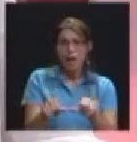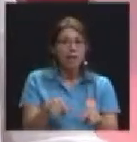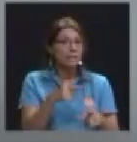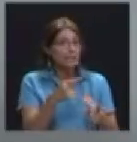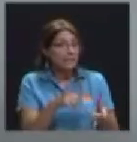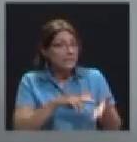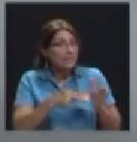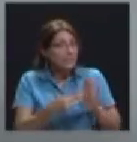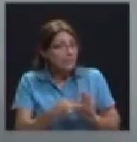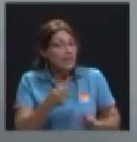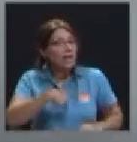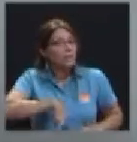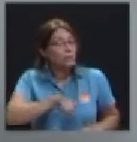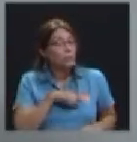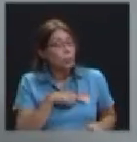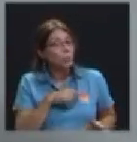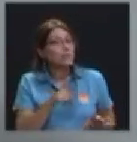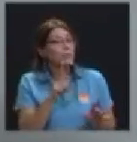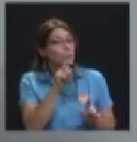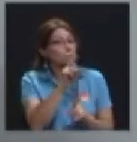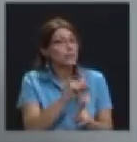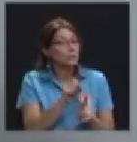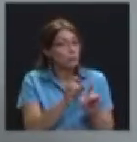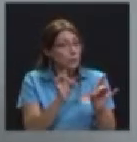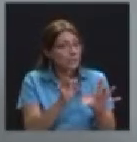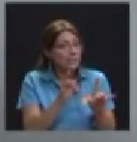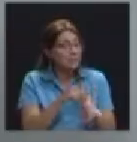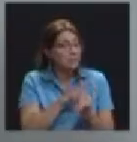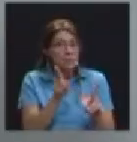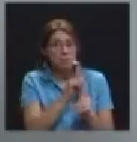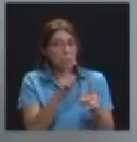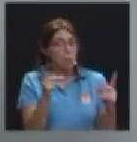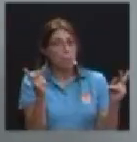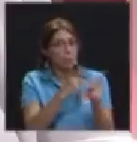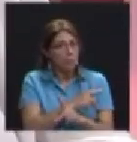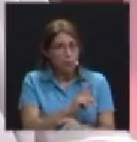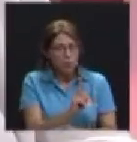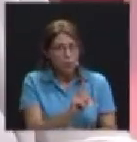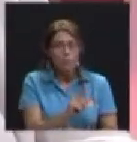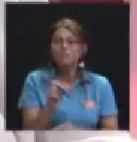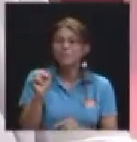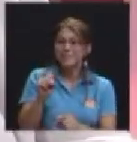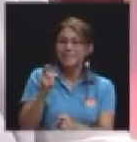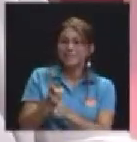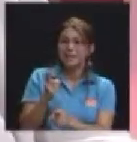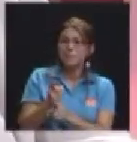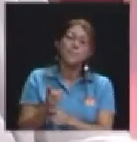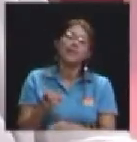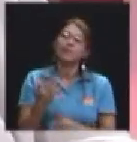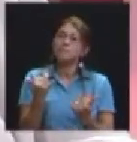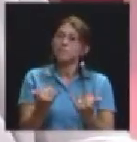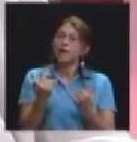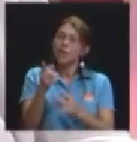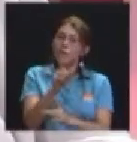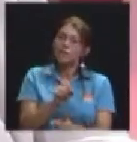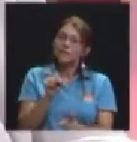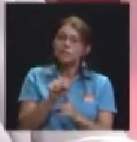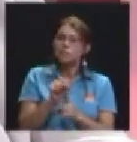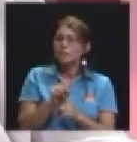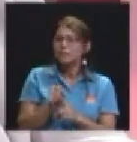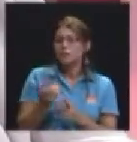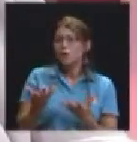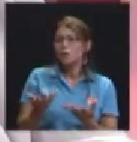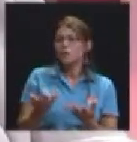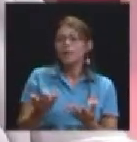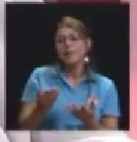pero que no nos estamos poniendo más feos cada vez. Exactamente, o sea, estamos en una situación, digamos, de una